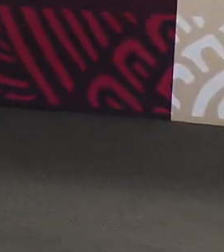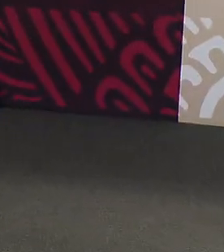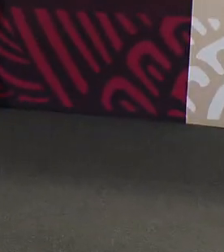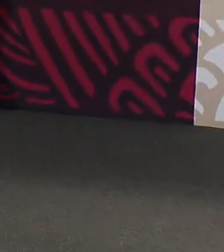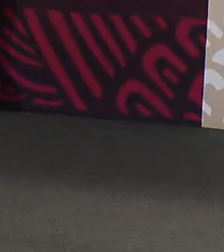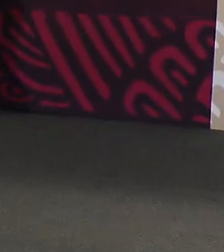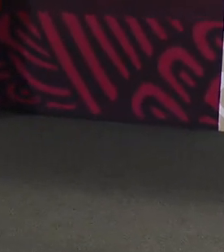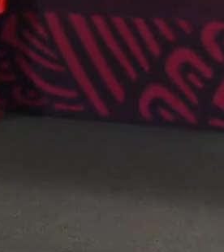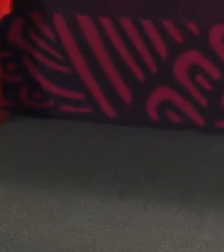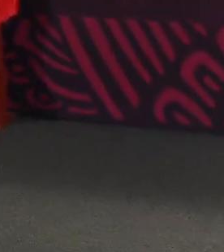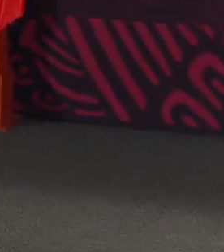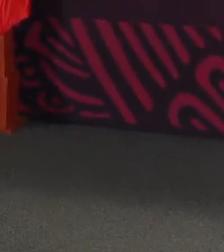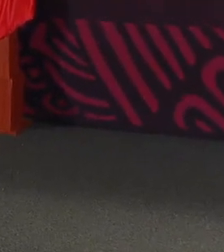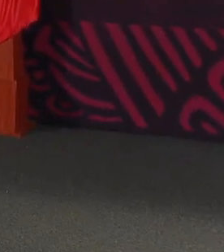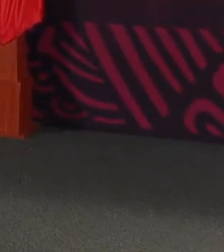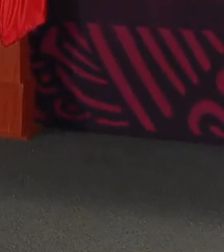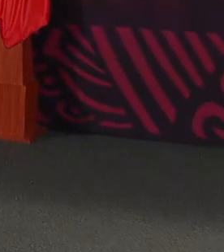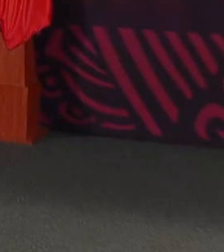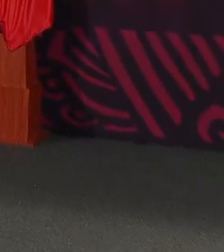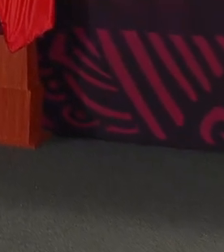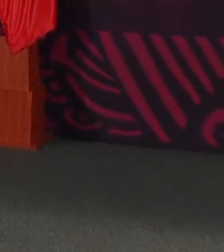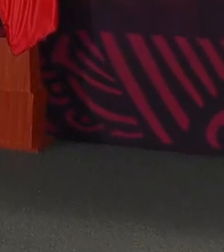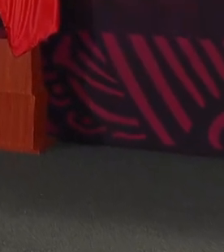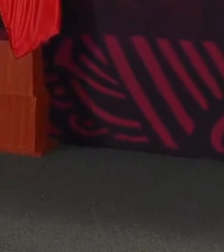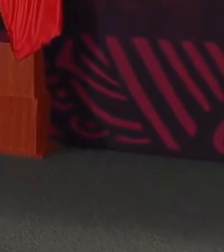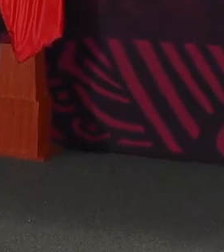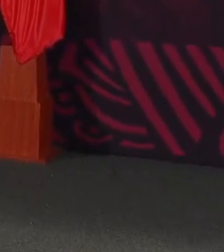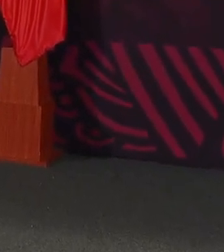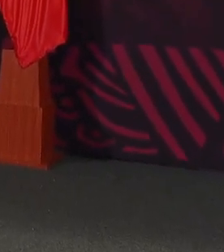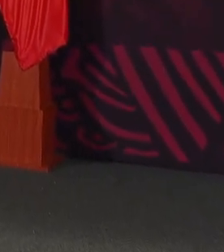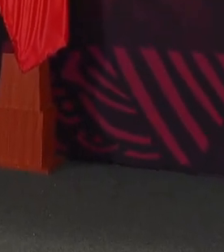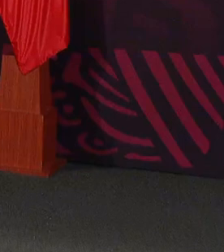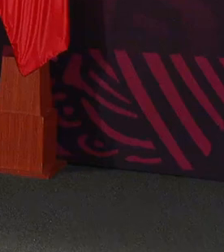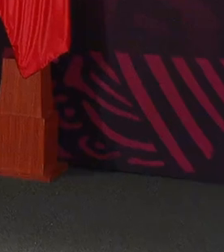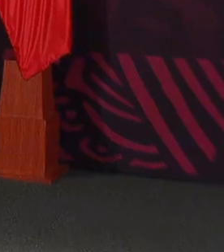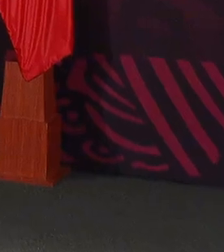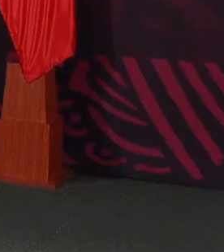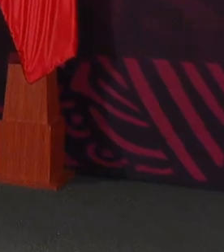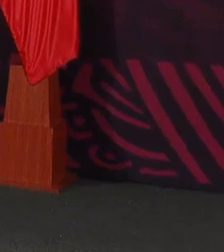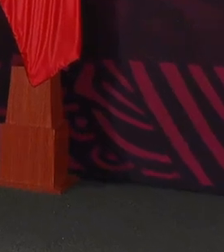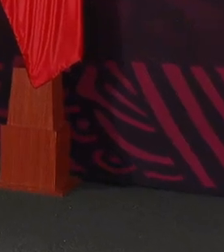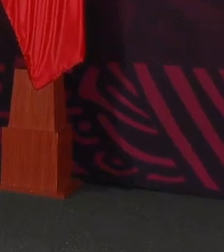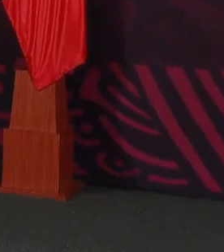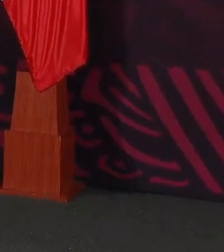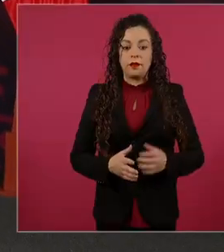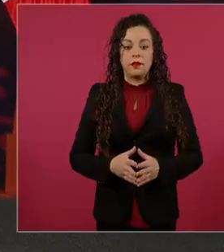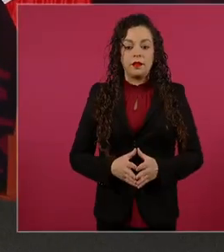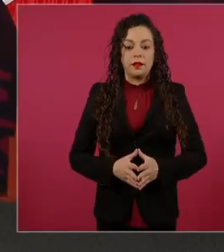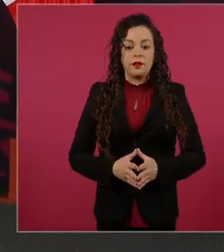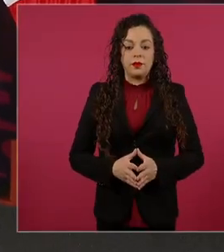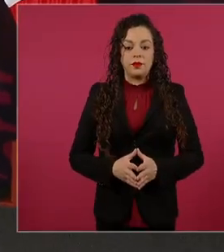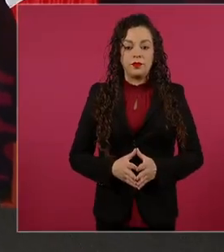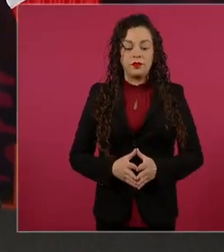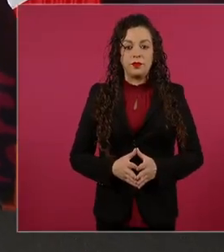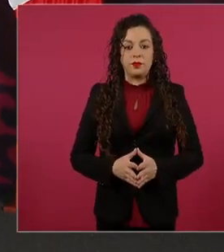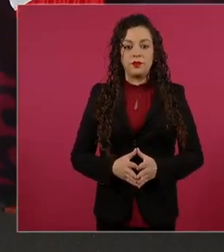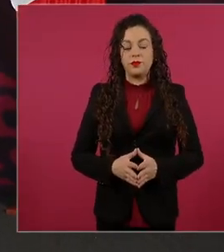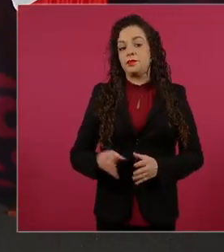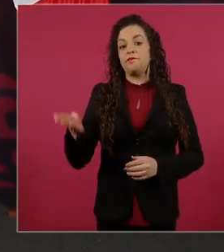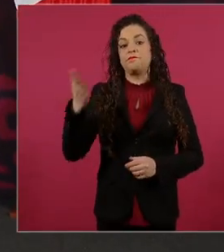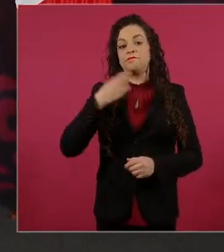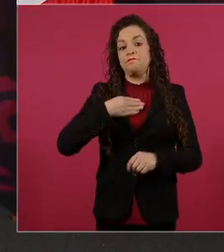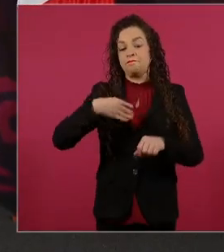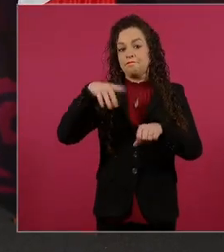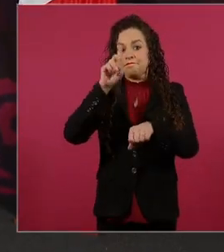en fin de semana y